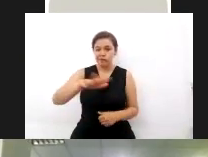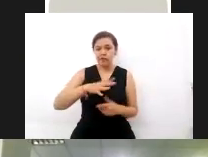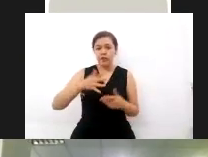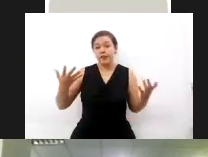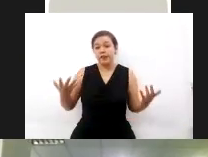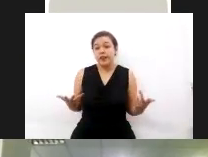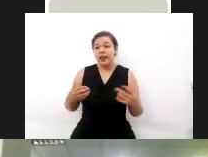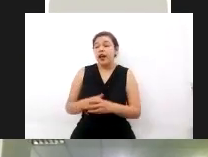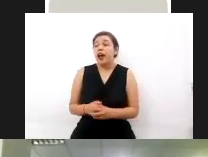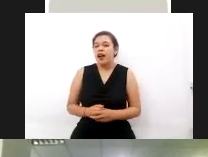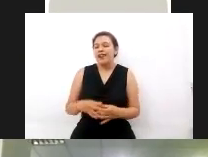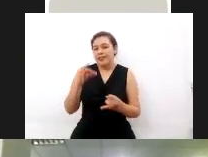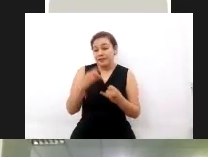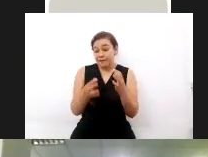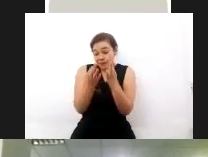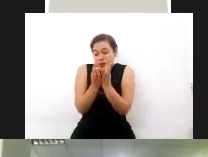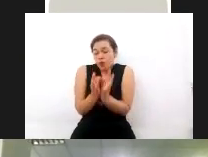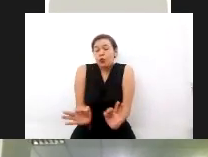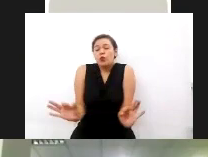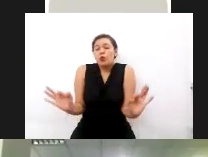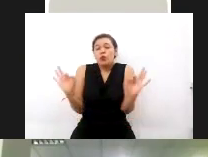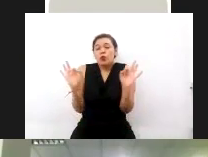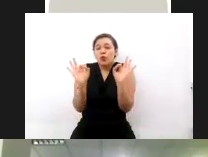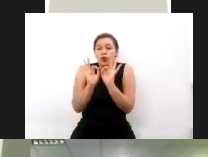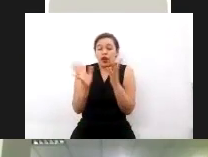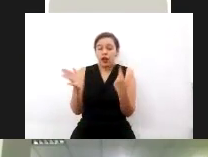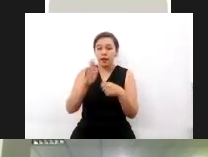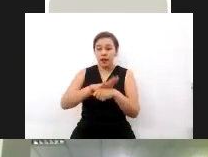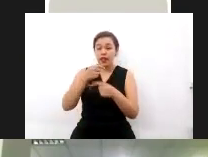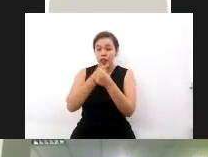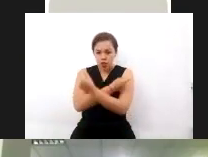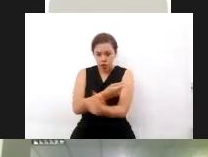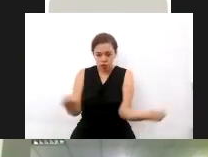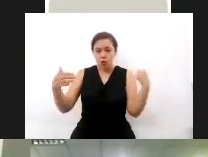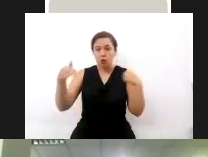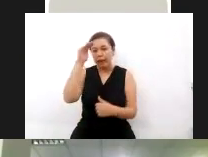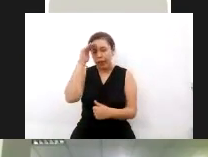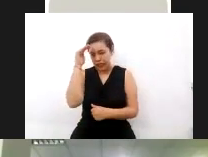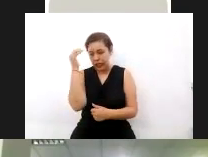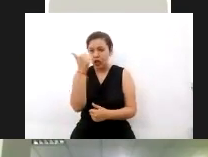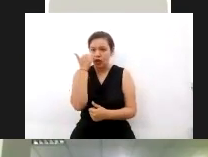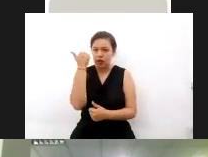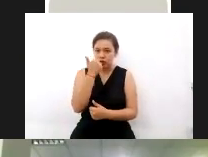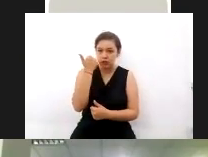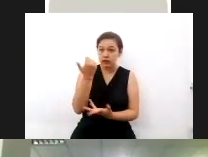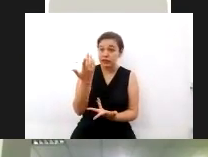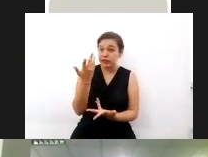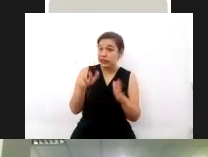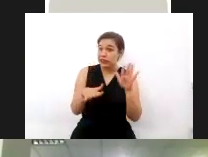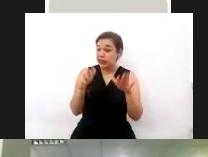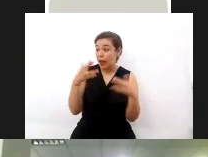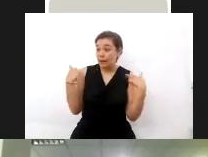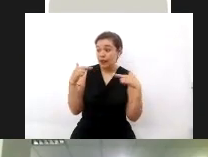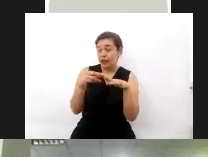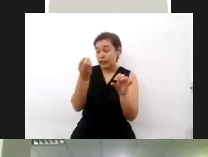muy importante porque finalmente pensamos en la parte de los niños, en la parte de los alumnos, pero a veces se nos olvidan los maestros,